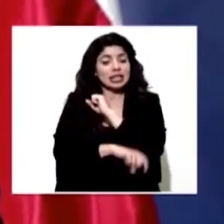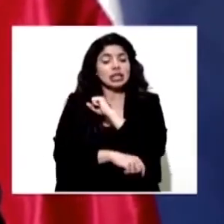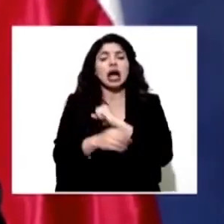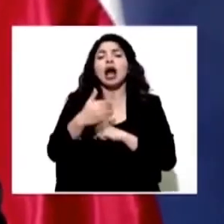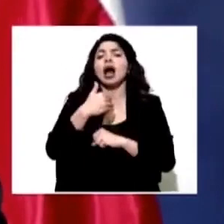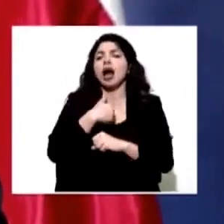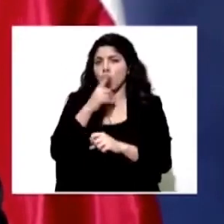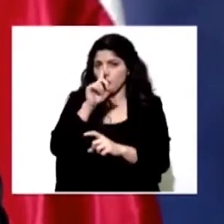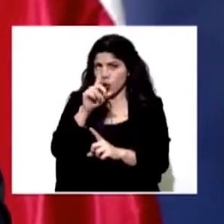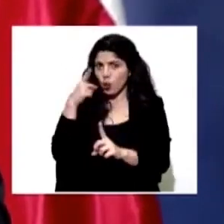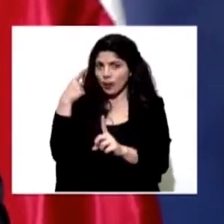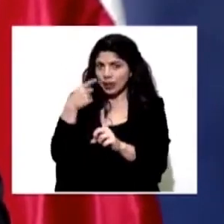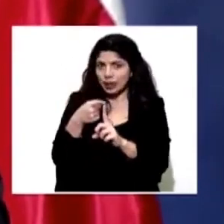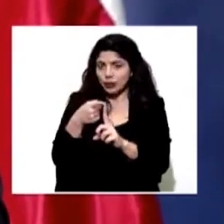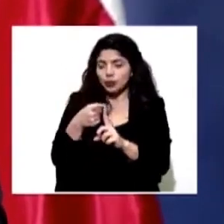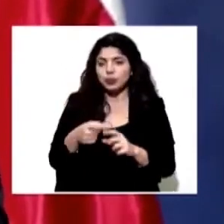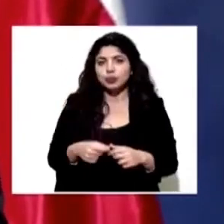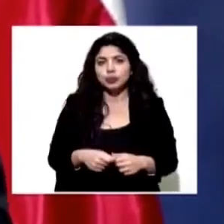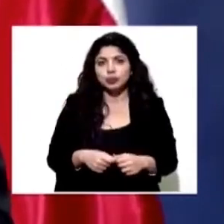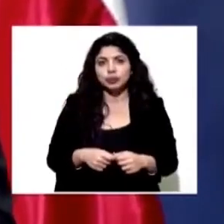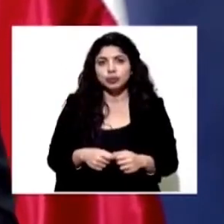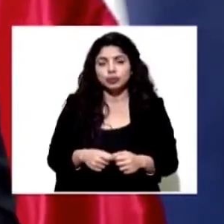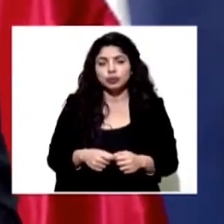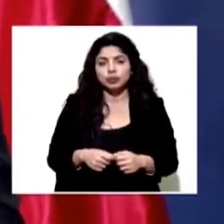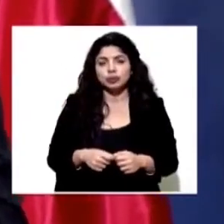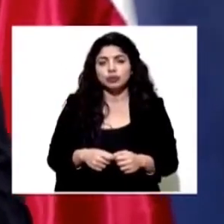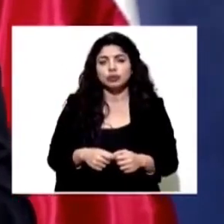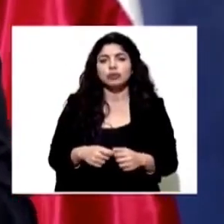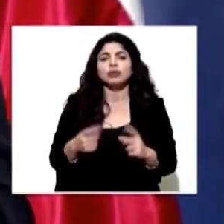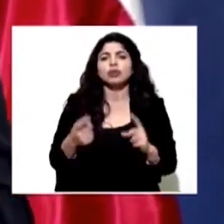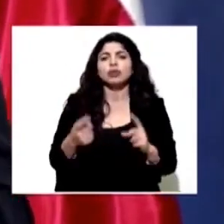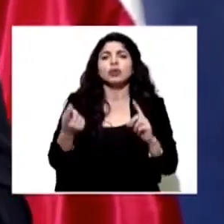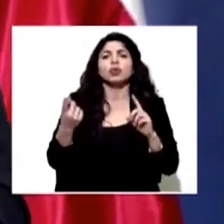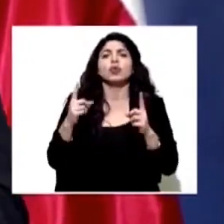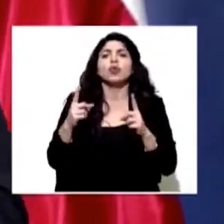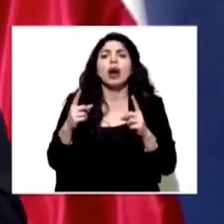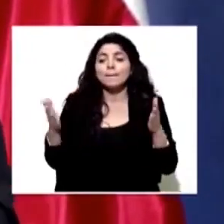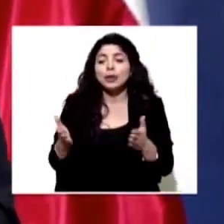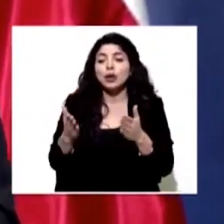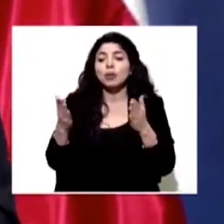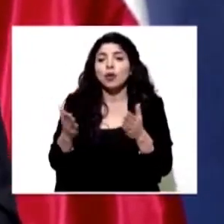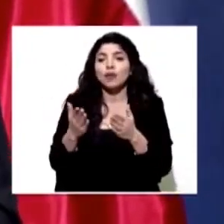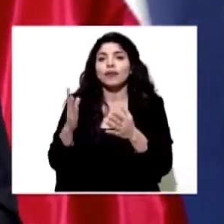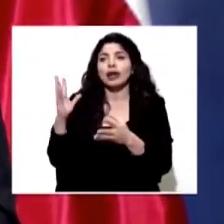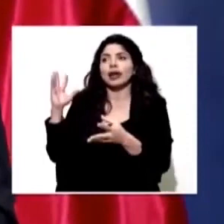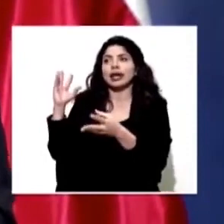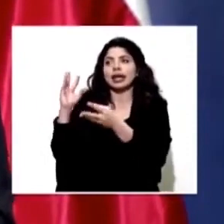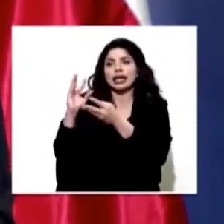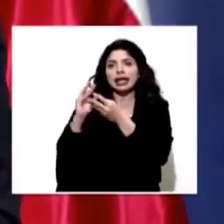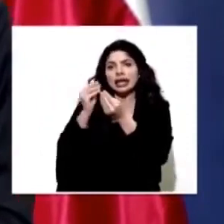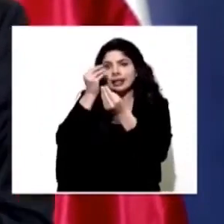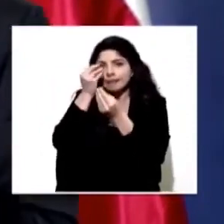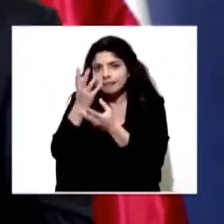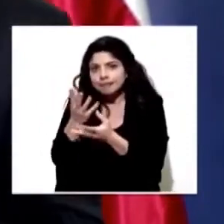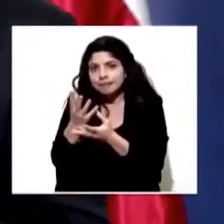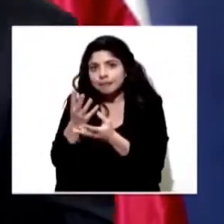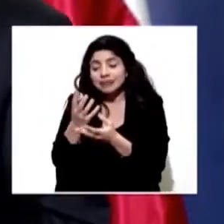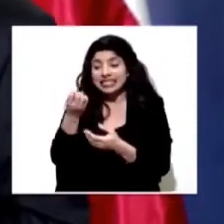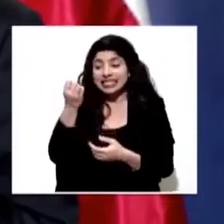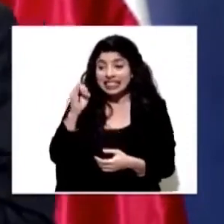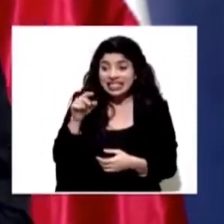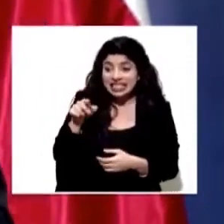finalidad y esto es el promover la rendición de cuentas para aquellos que